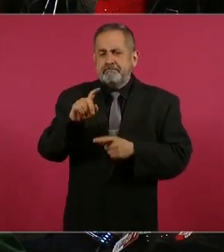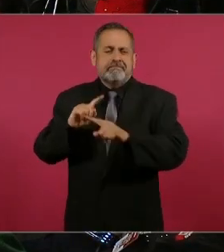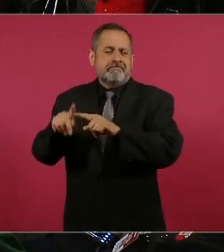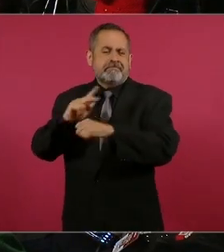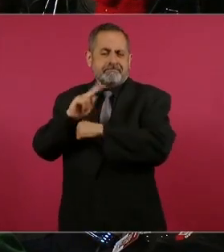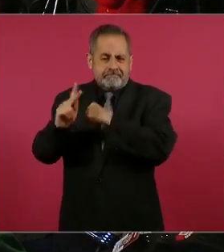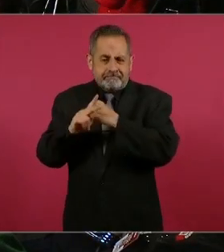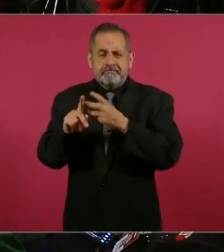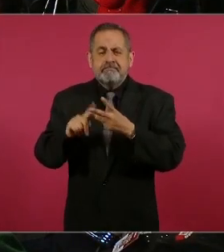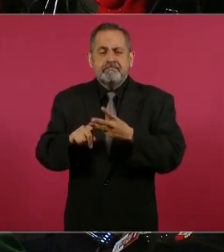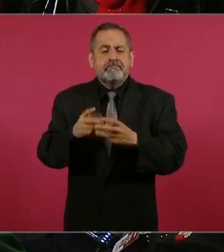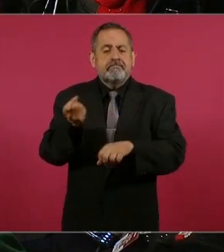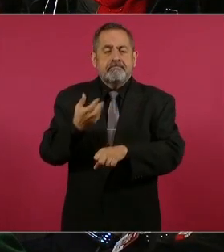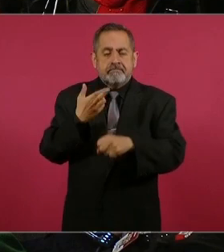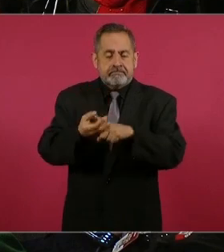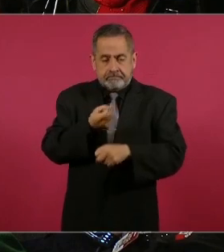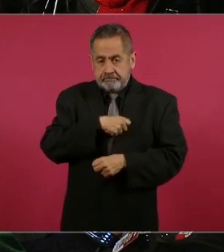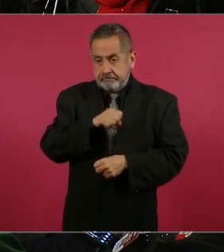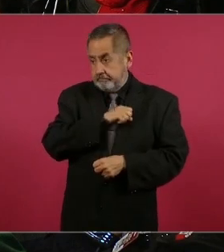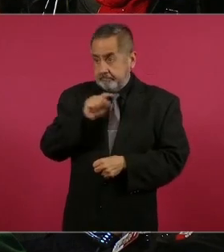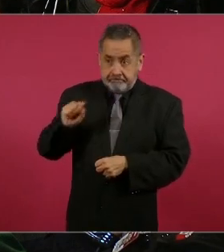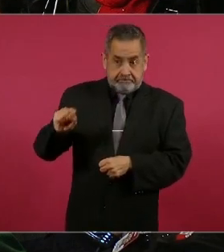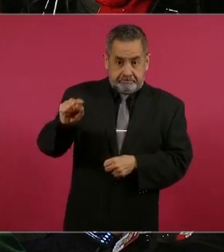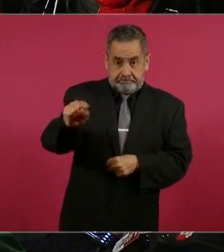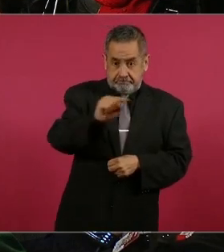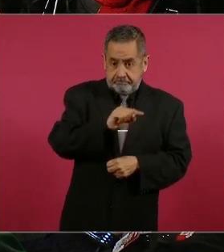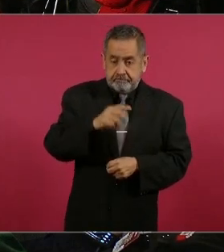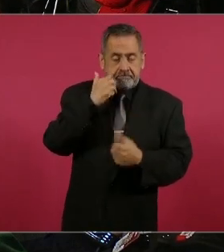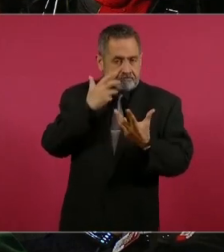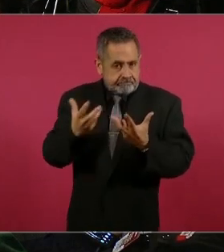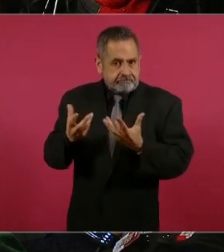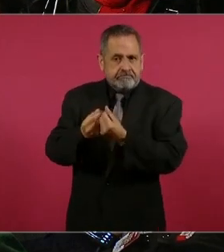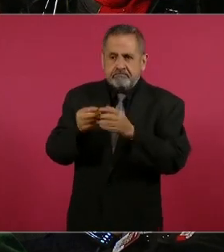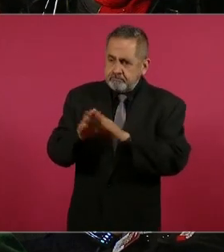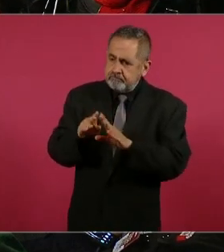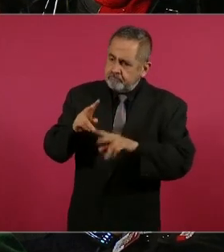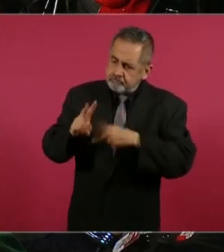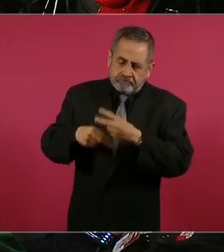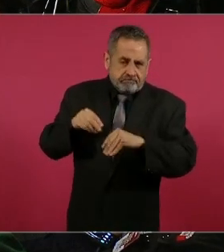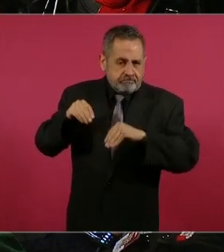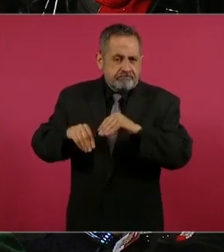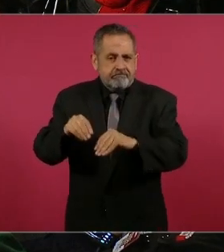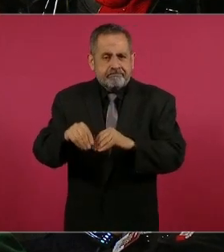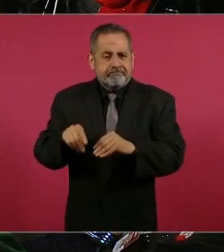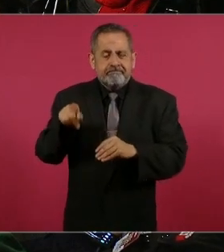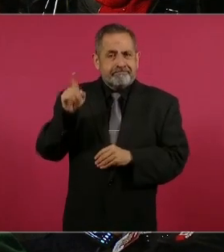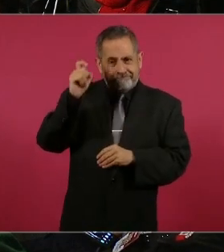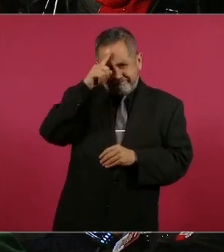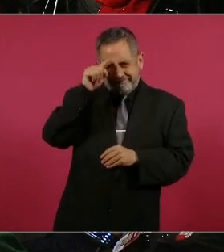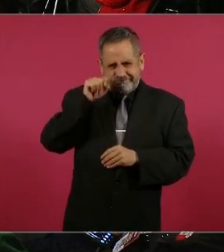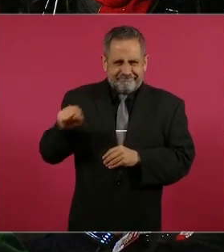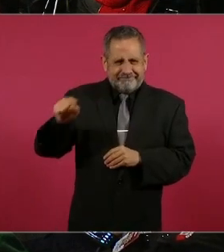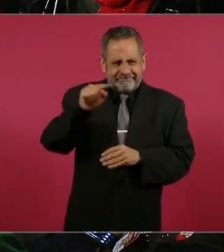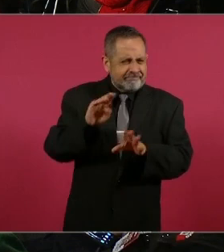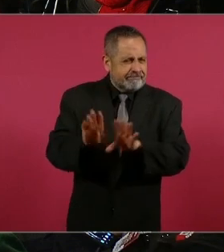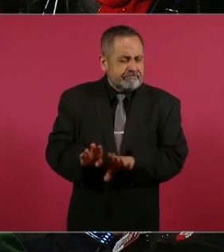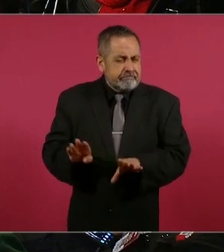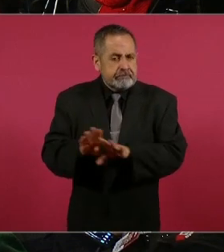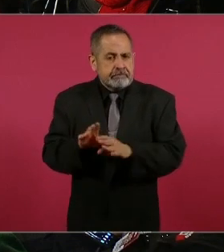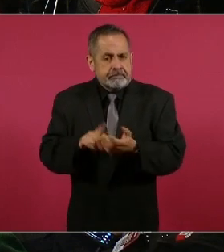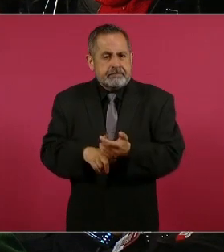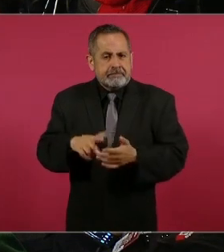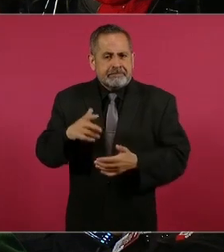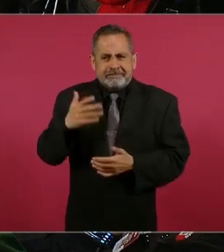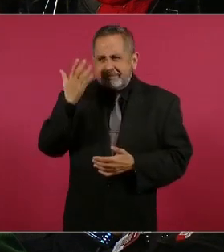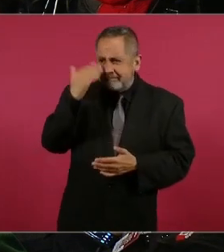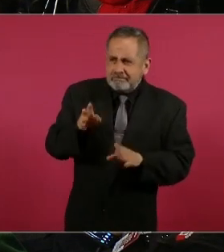supuesto de Salud, que quieren formar parte de este tipo de acciones, pero que todavía les cuesta mucho trabajo y quieren